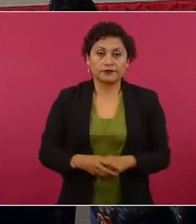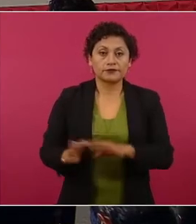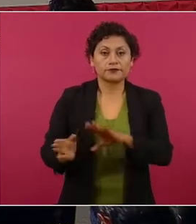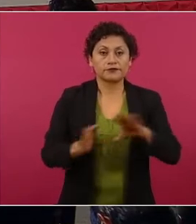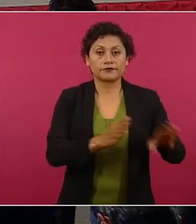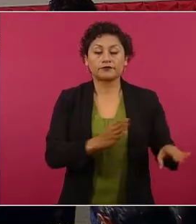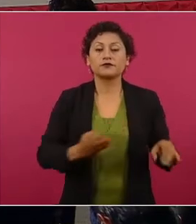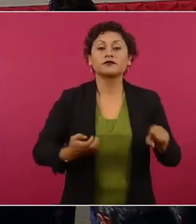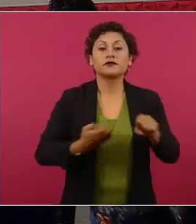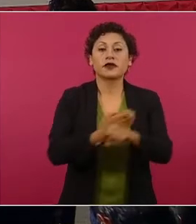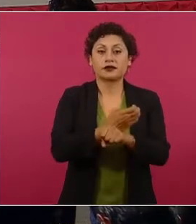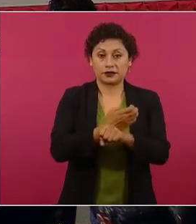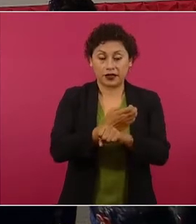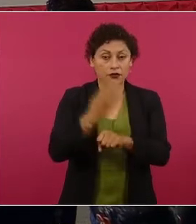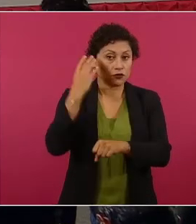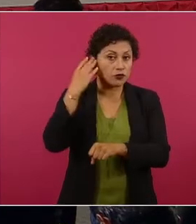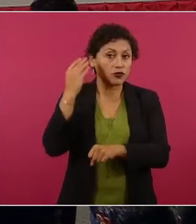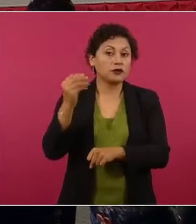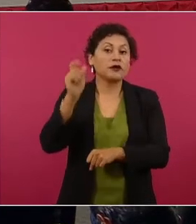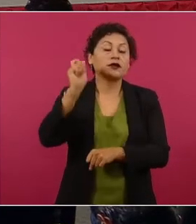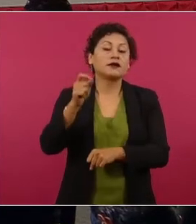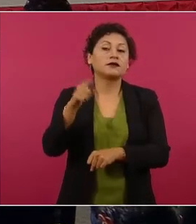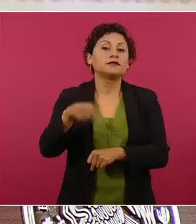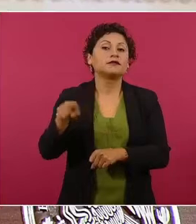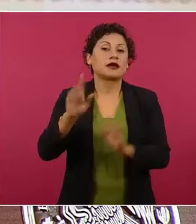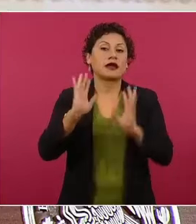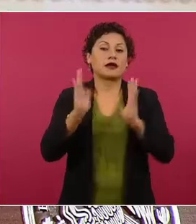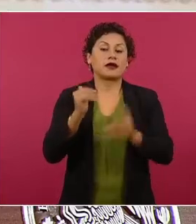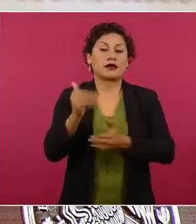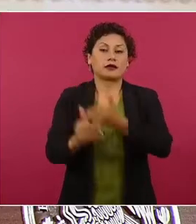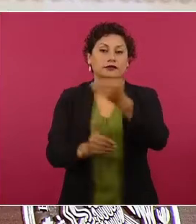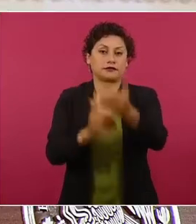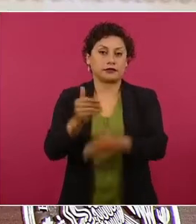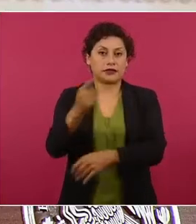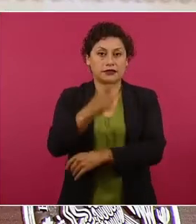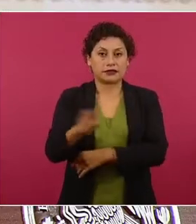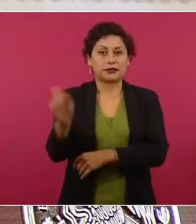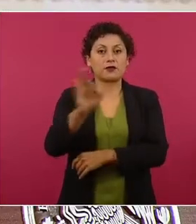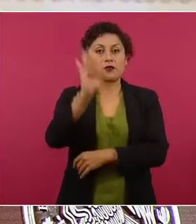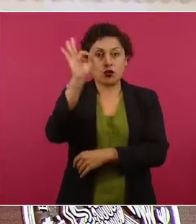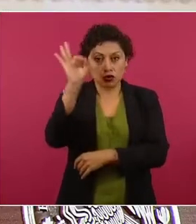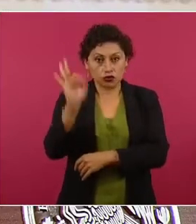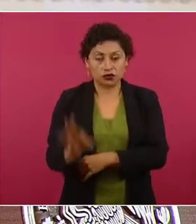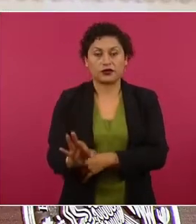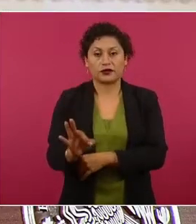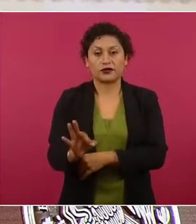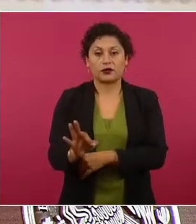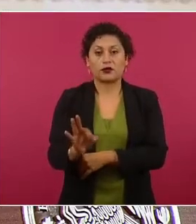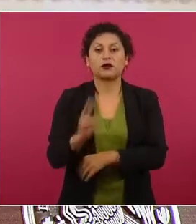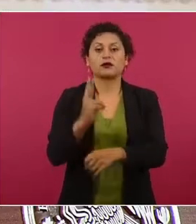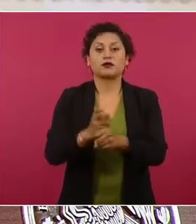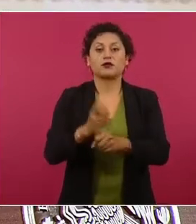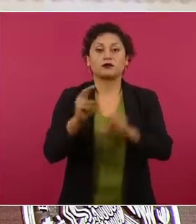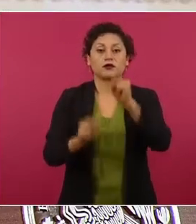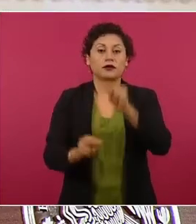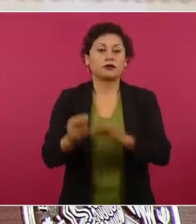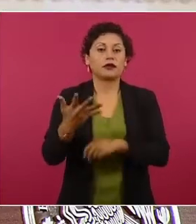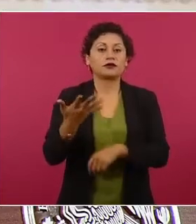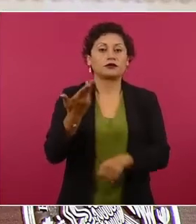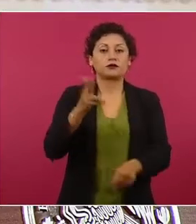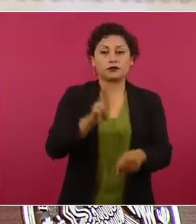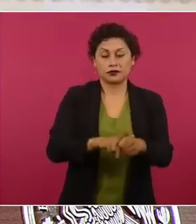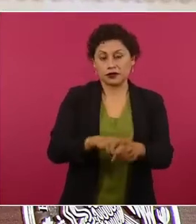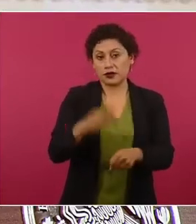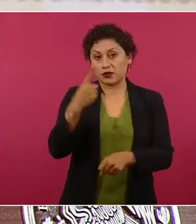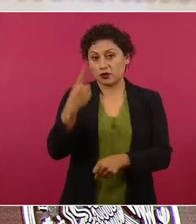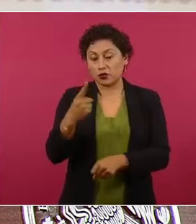Colima tenemos los avances generales, ya también operando el 100% de las unidades de segundo nivel, 5 hospitales, un centro